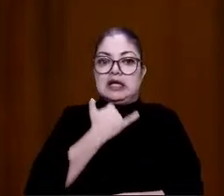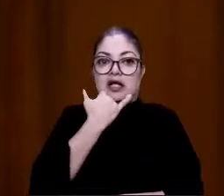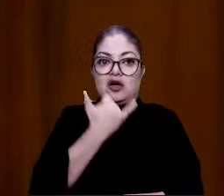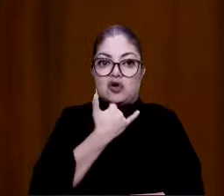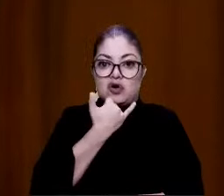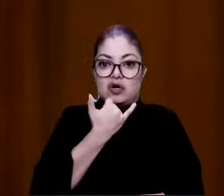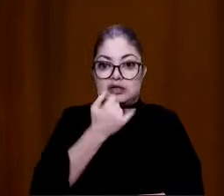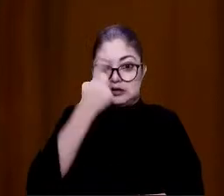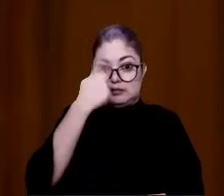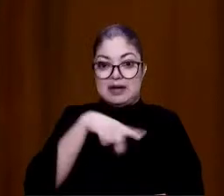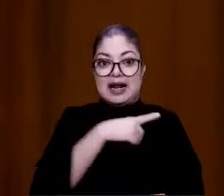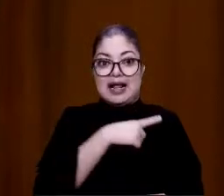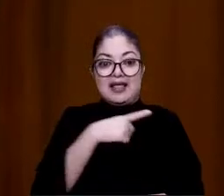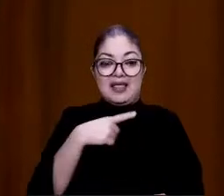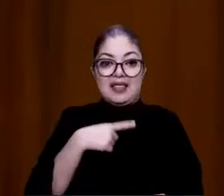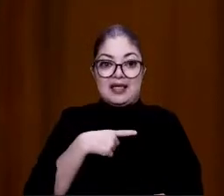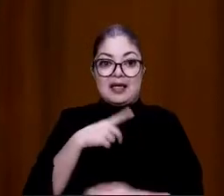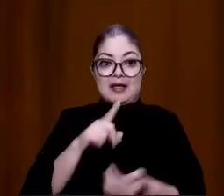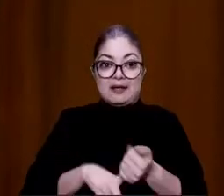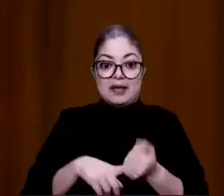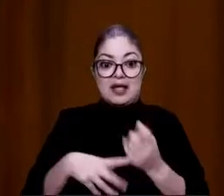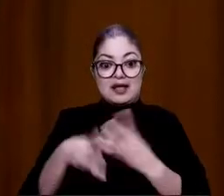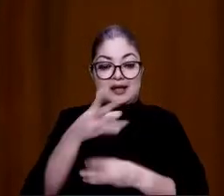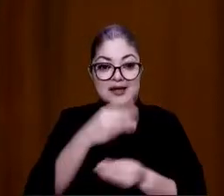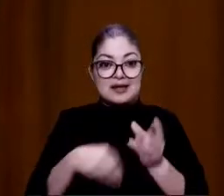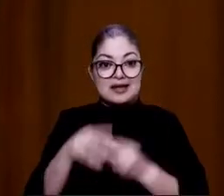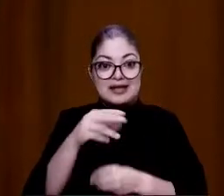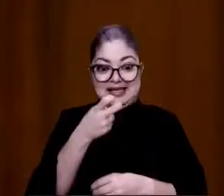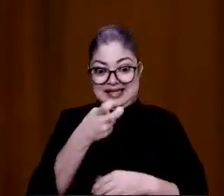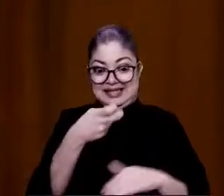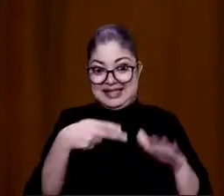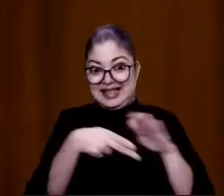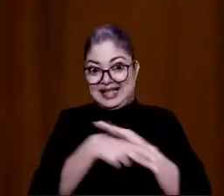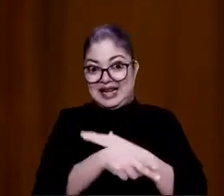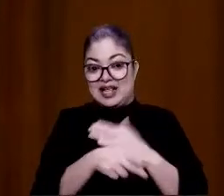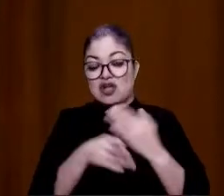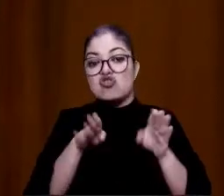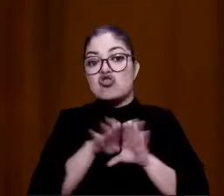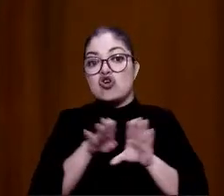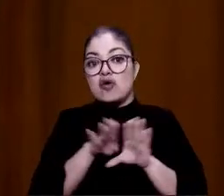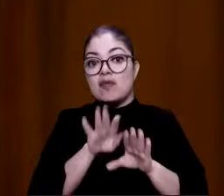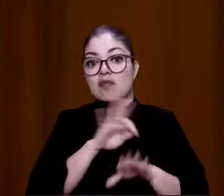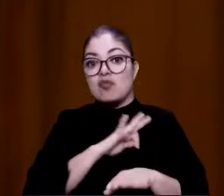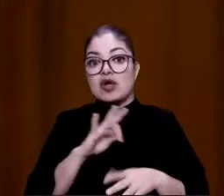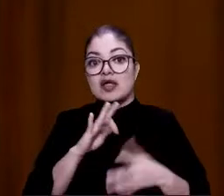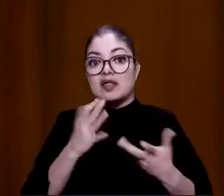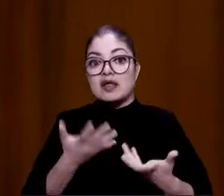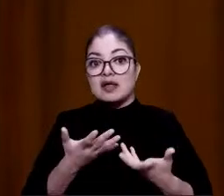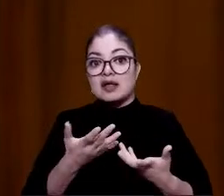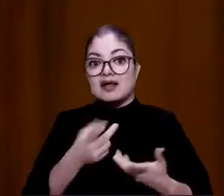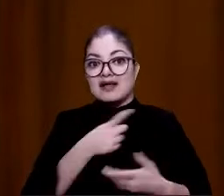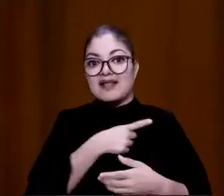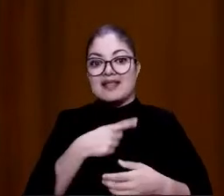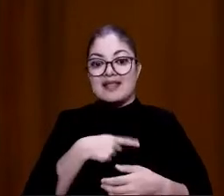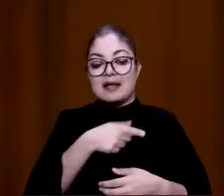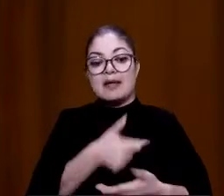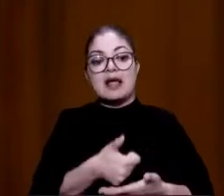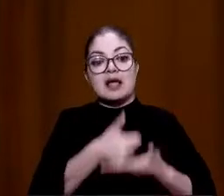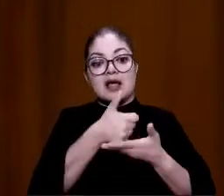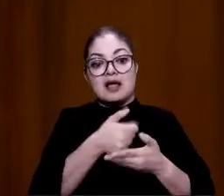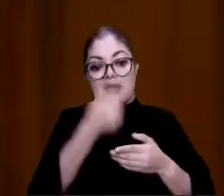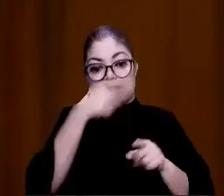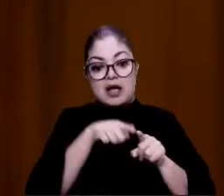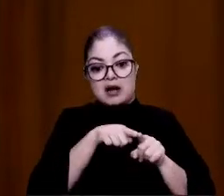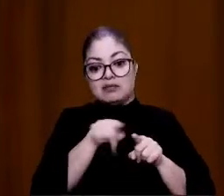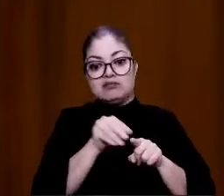Para que tenga viabilidad financiera ese tren, tenemos que constituirlo como un sistema troncoalimentador.